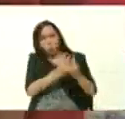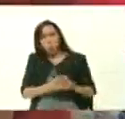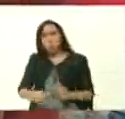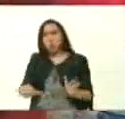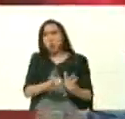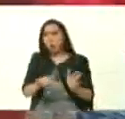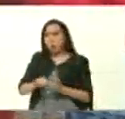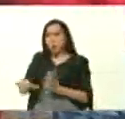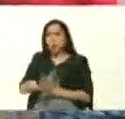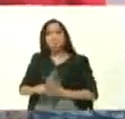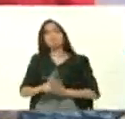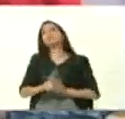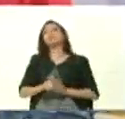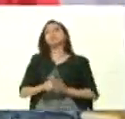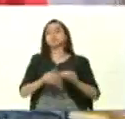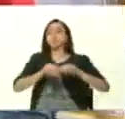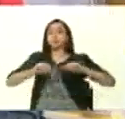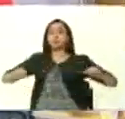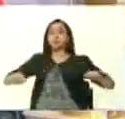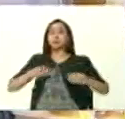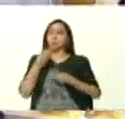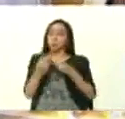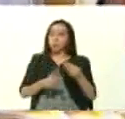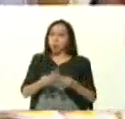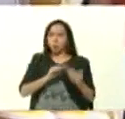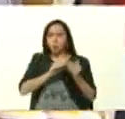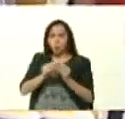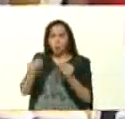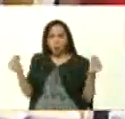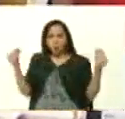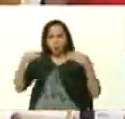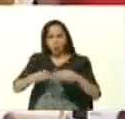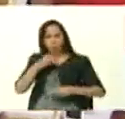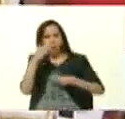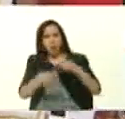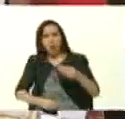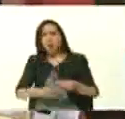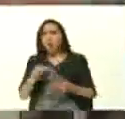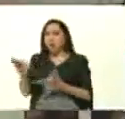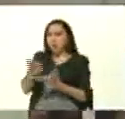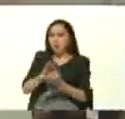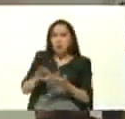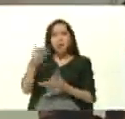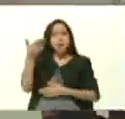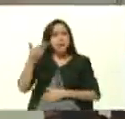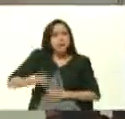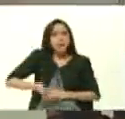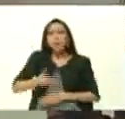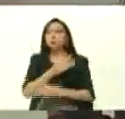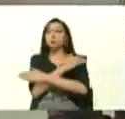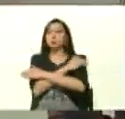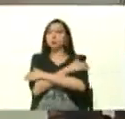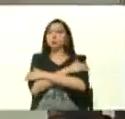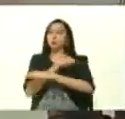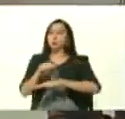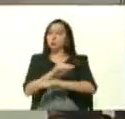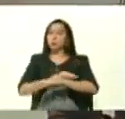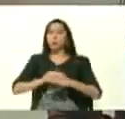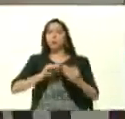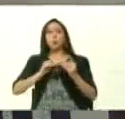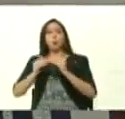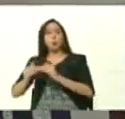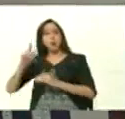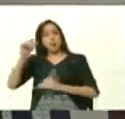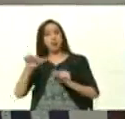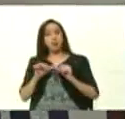el territorio, la comunidad organizada, produciendo, sembrando. Bueno, muy importante. Felicito al Ministerio de Comunas y